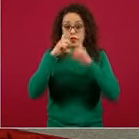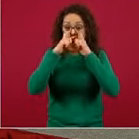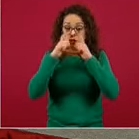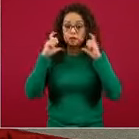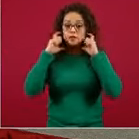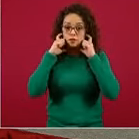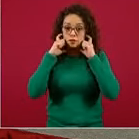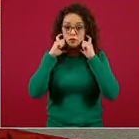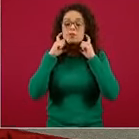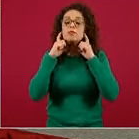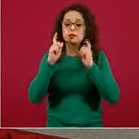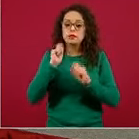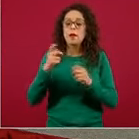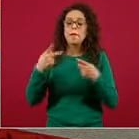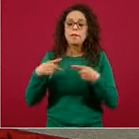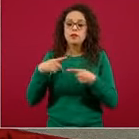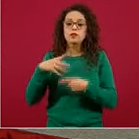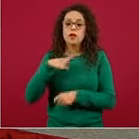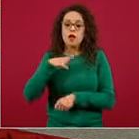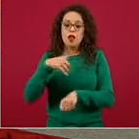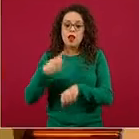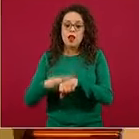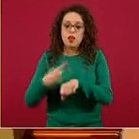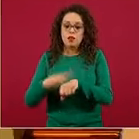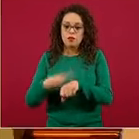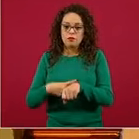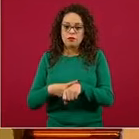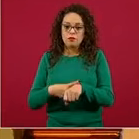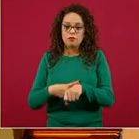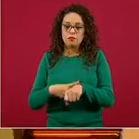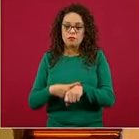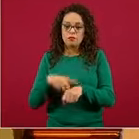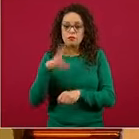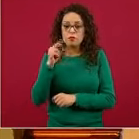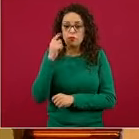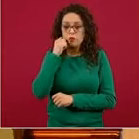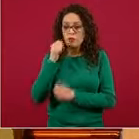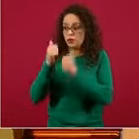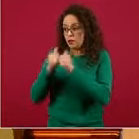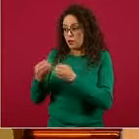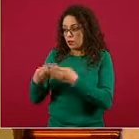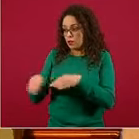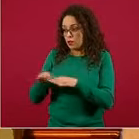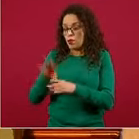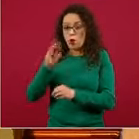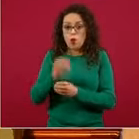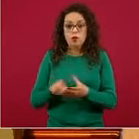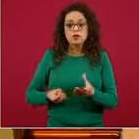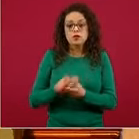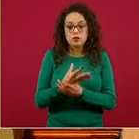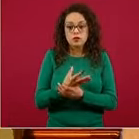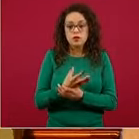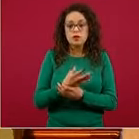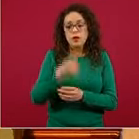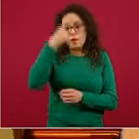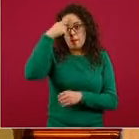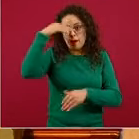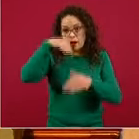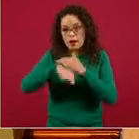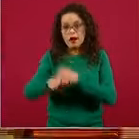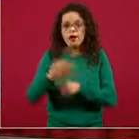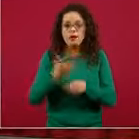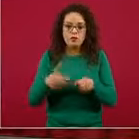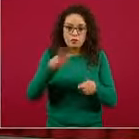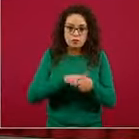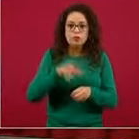tienen signos y síntomas de enfermedad, independientemente que estén en casa o que hayan salido a demandar atención médica, también